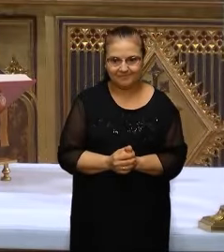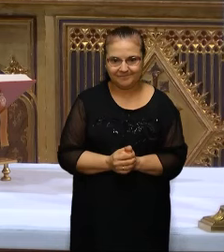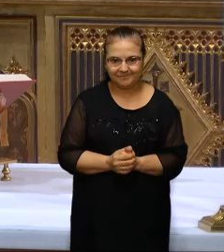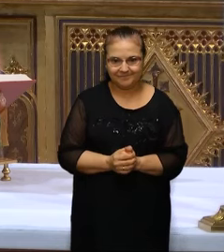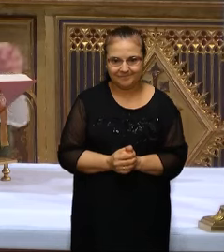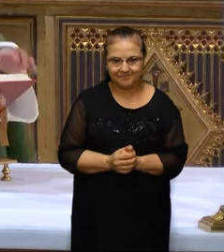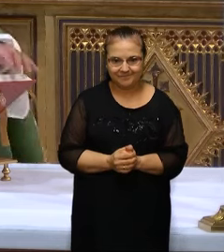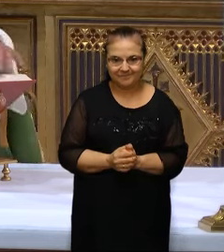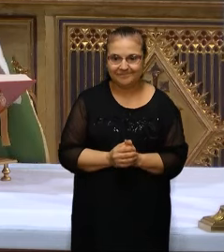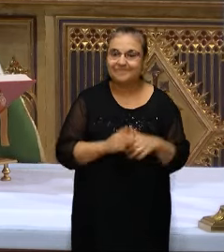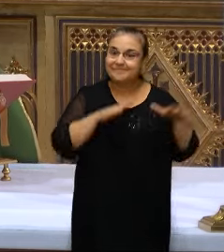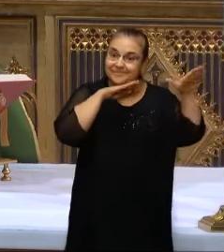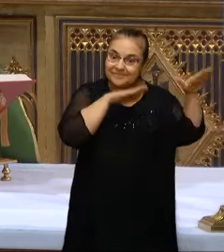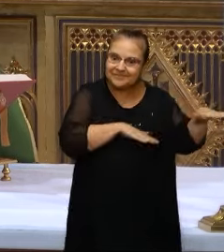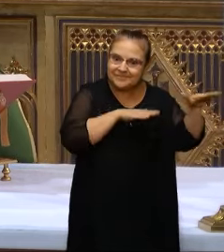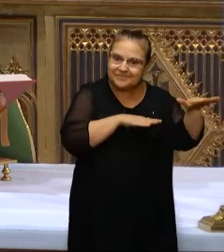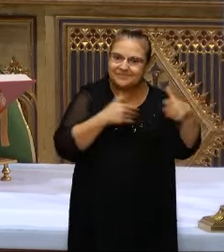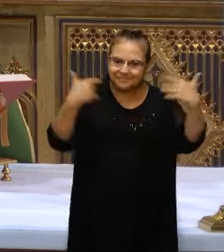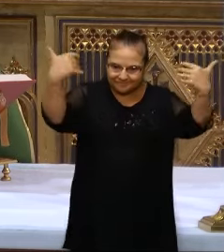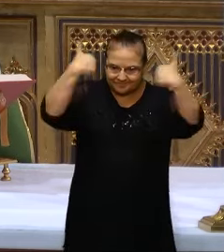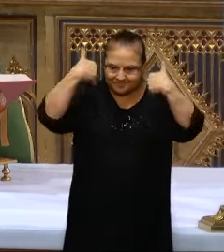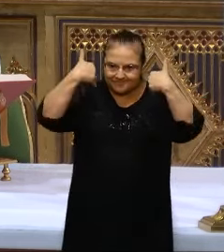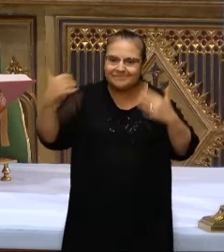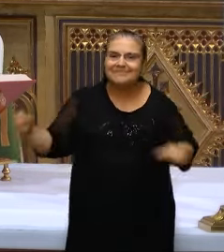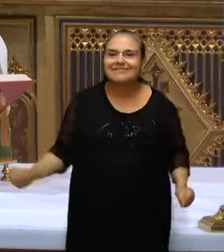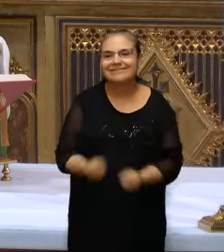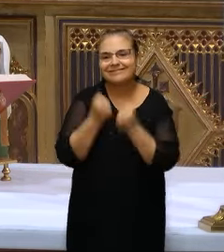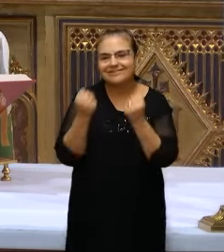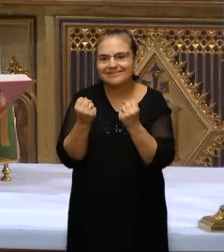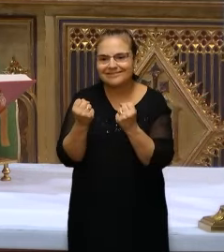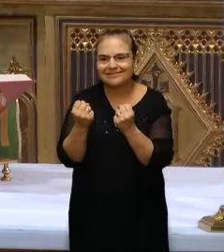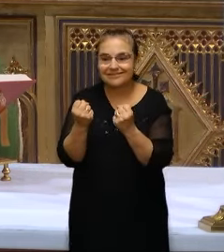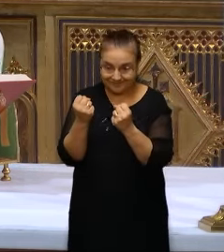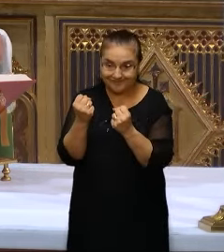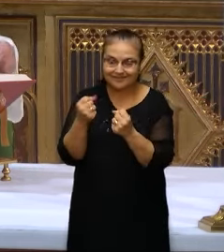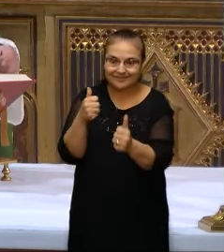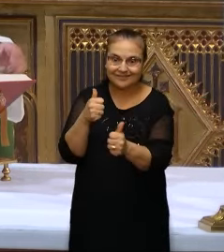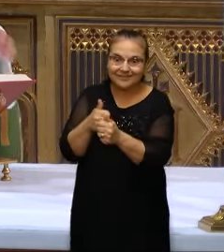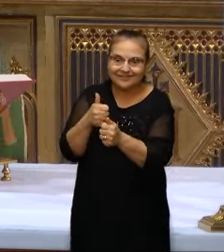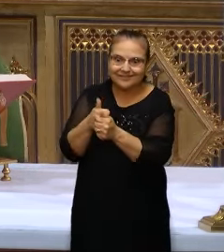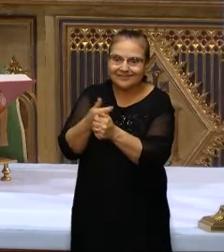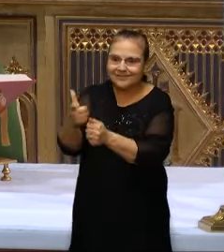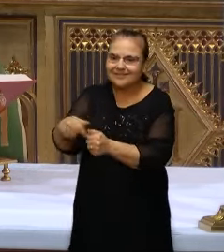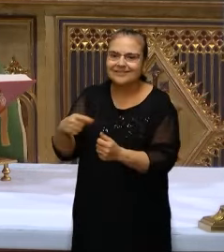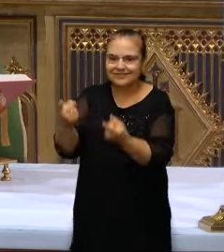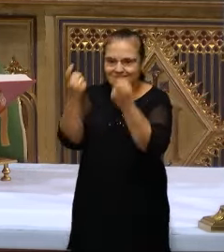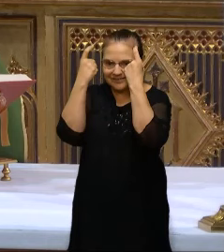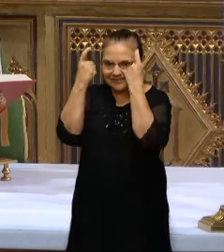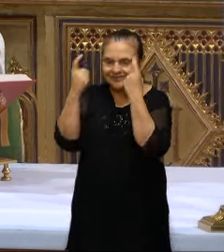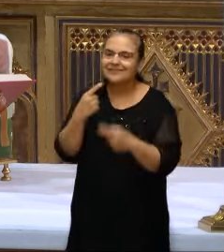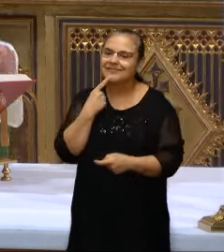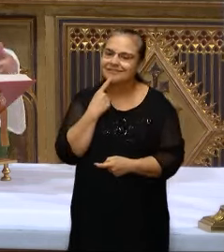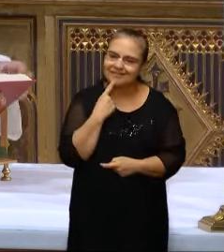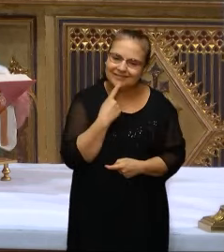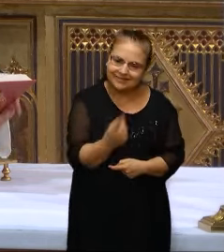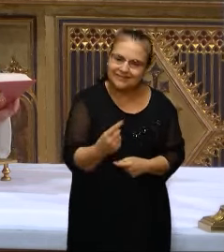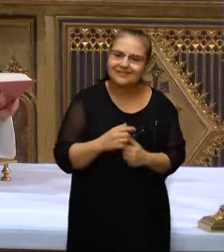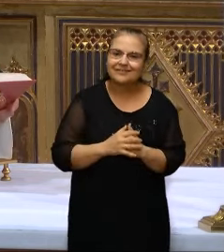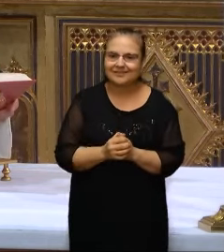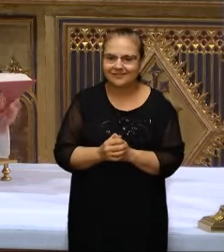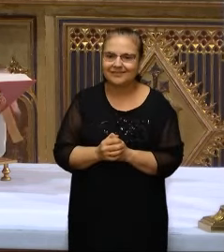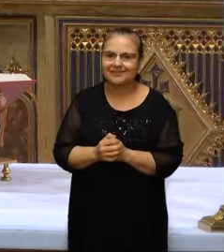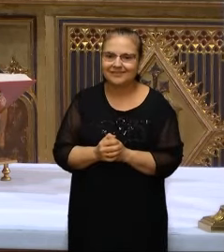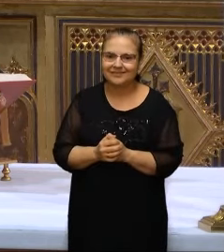siglos fieles a la recomendación del y siguiendo su divina enseñanza nos